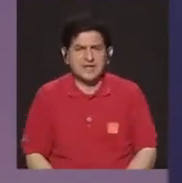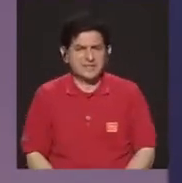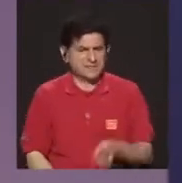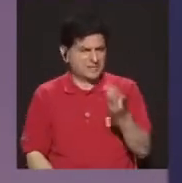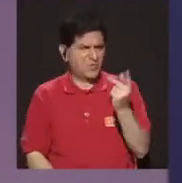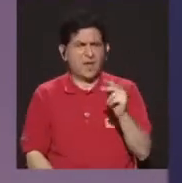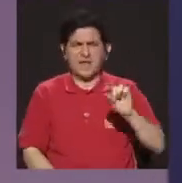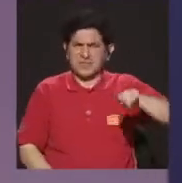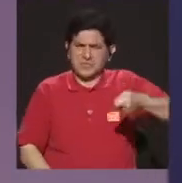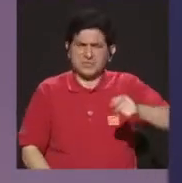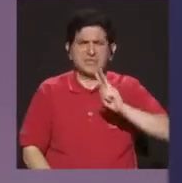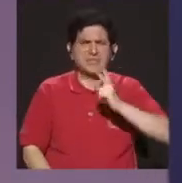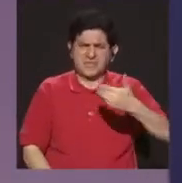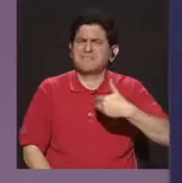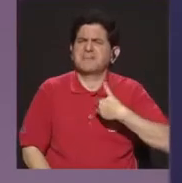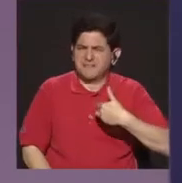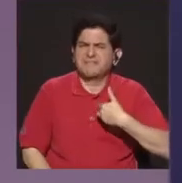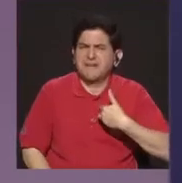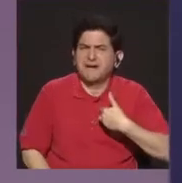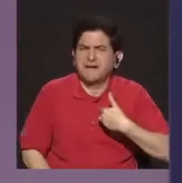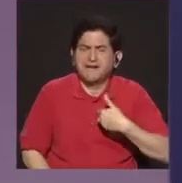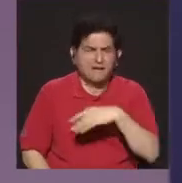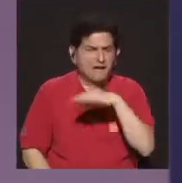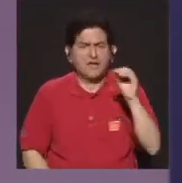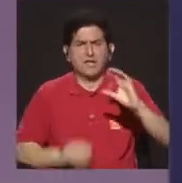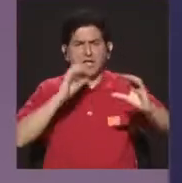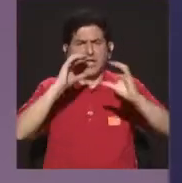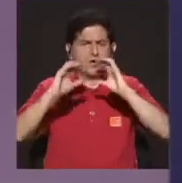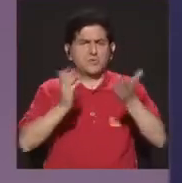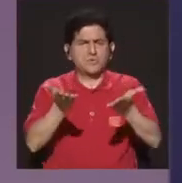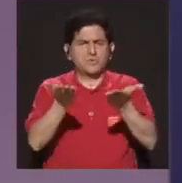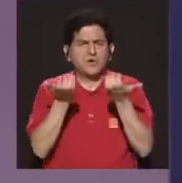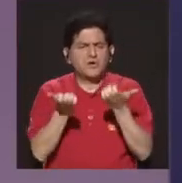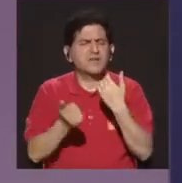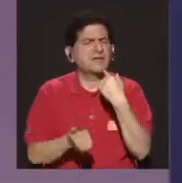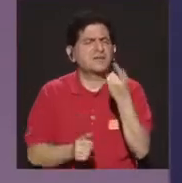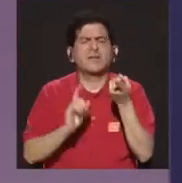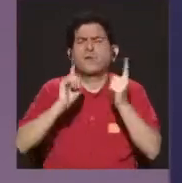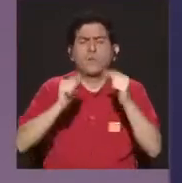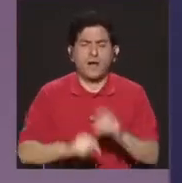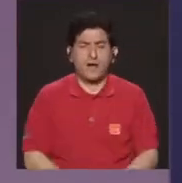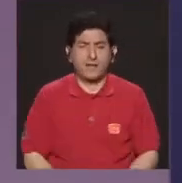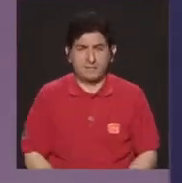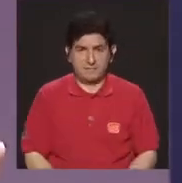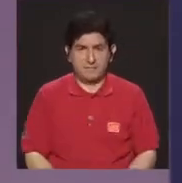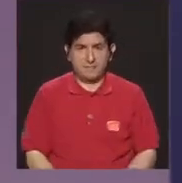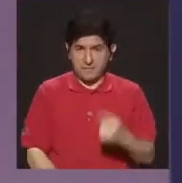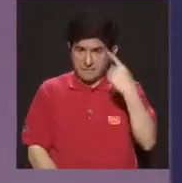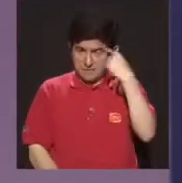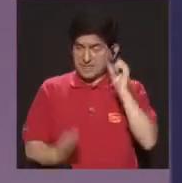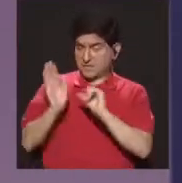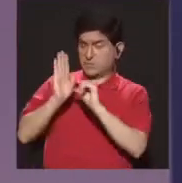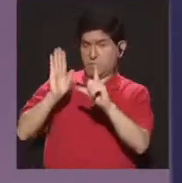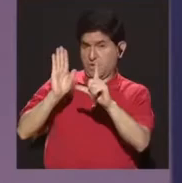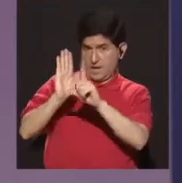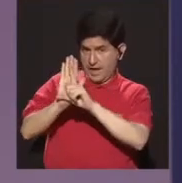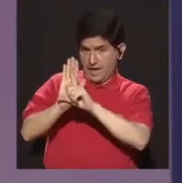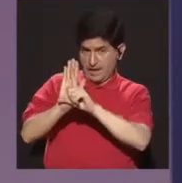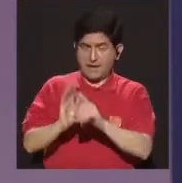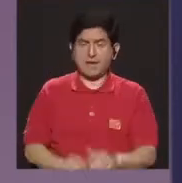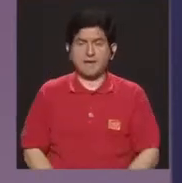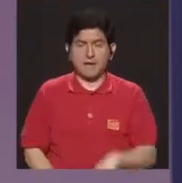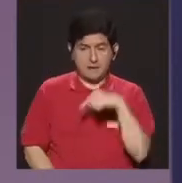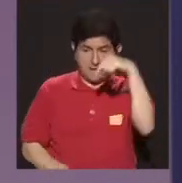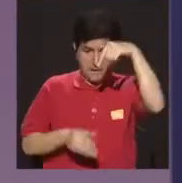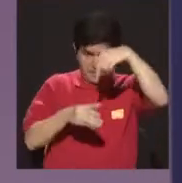realmente tenemos y qué tipo de comunicación quieren decir y un poco desde el espacio del legislativo o desde el